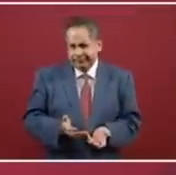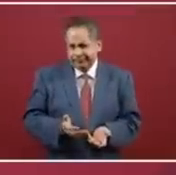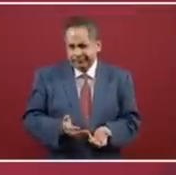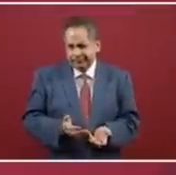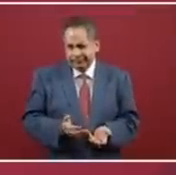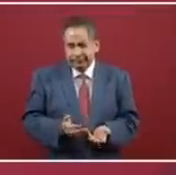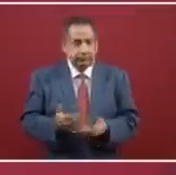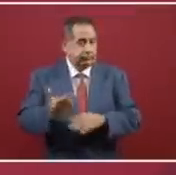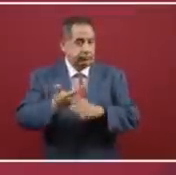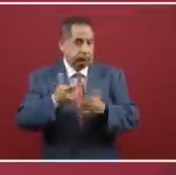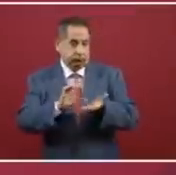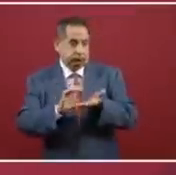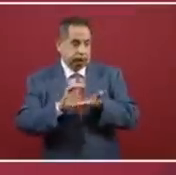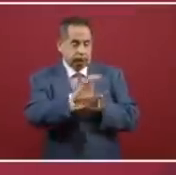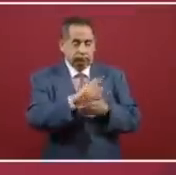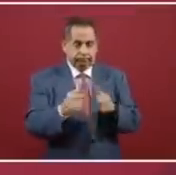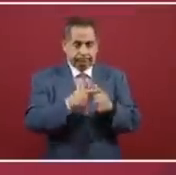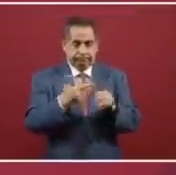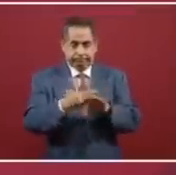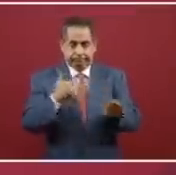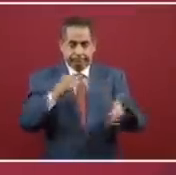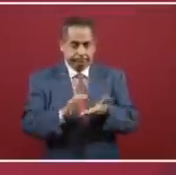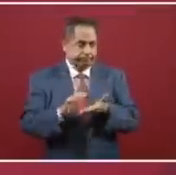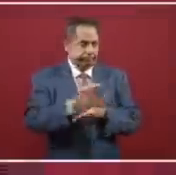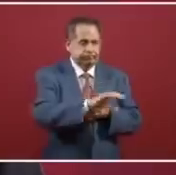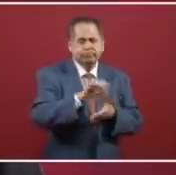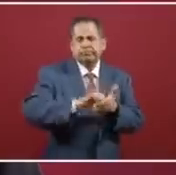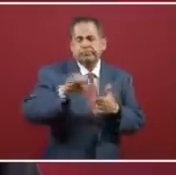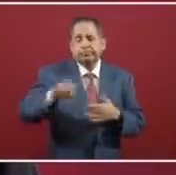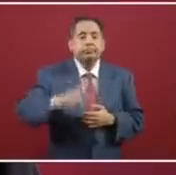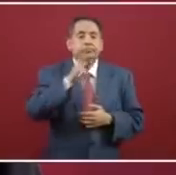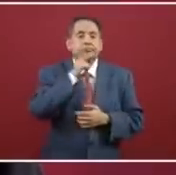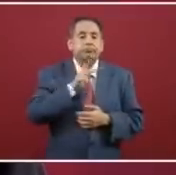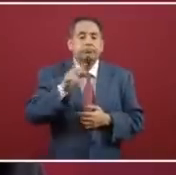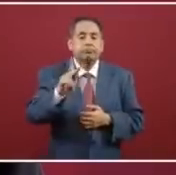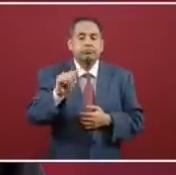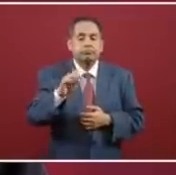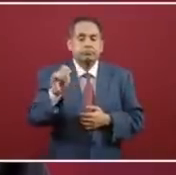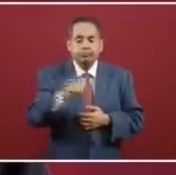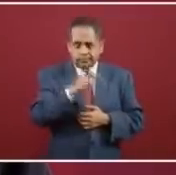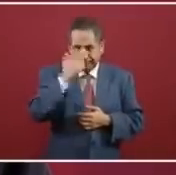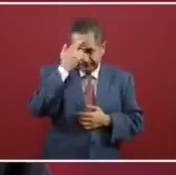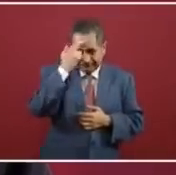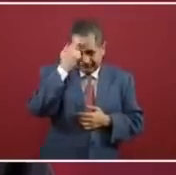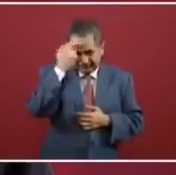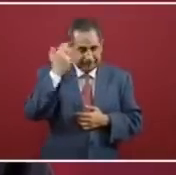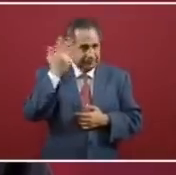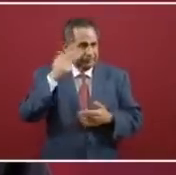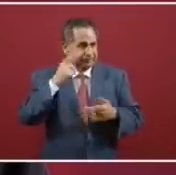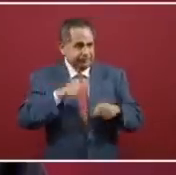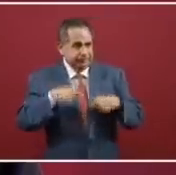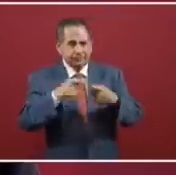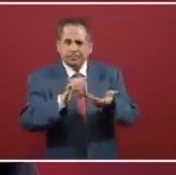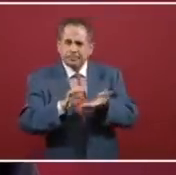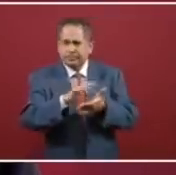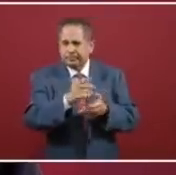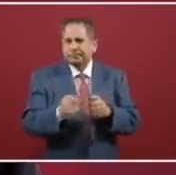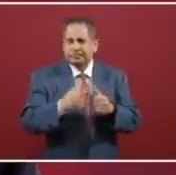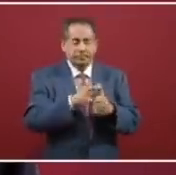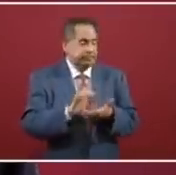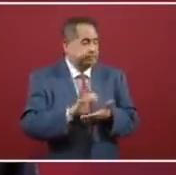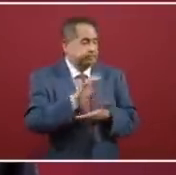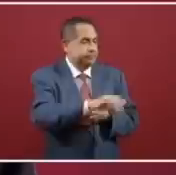se les da el anticipo por ejemplo en pemex el anticipo aquel de